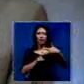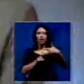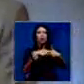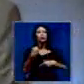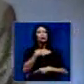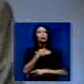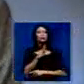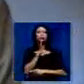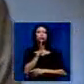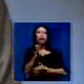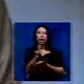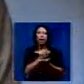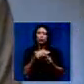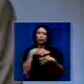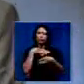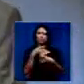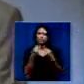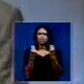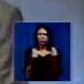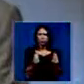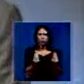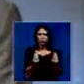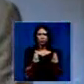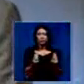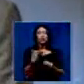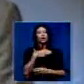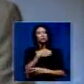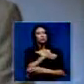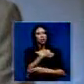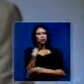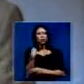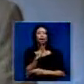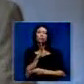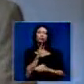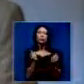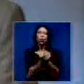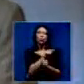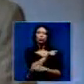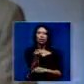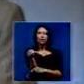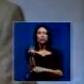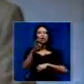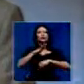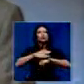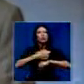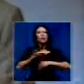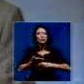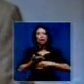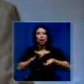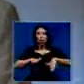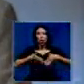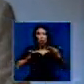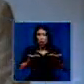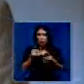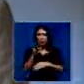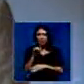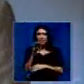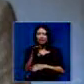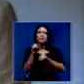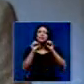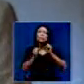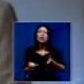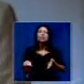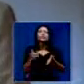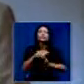voy a referirme a algo que me interesa mucho. Me gustaría conversar con ustedes sobre cómo este tratado se puede renegociar,